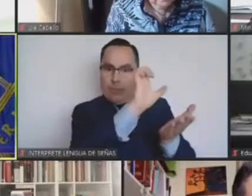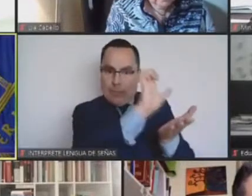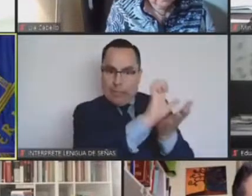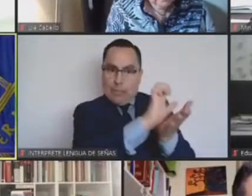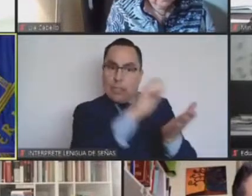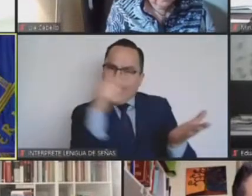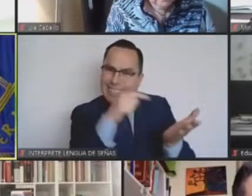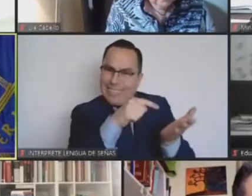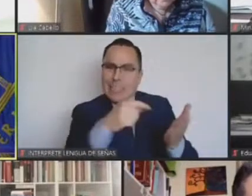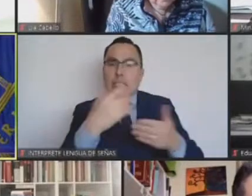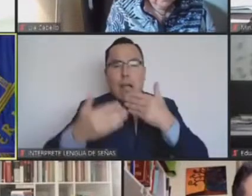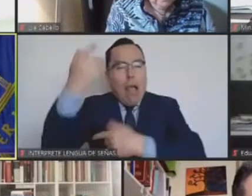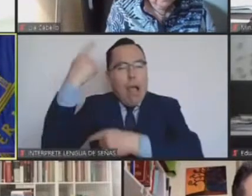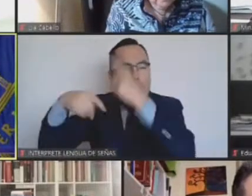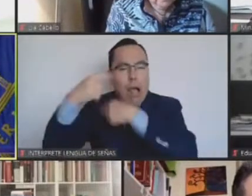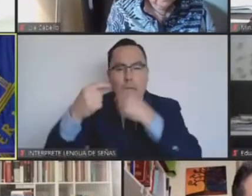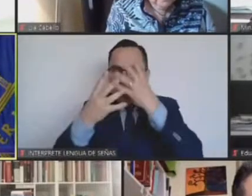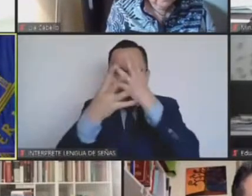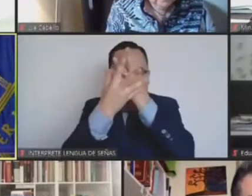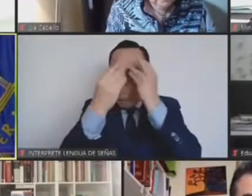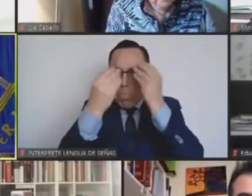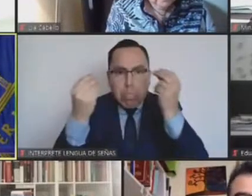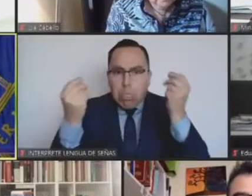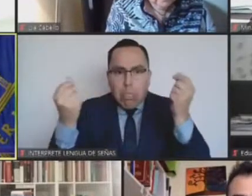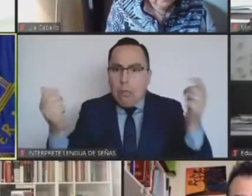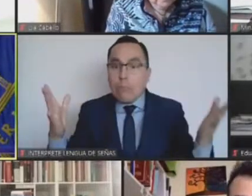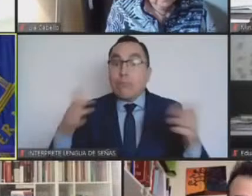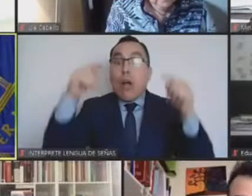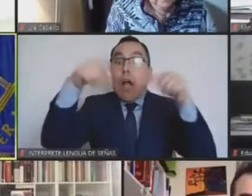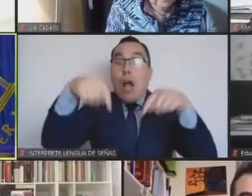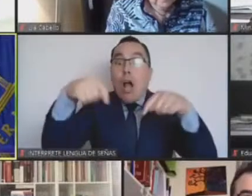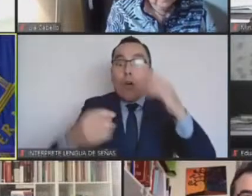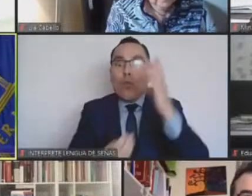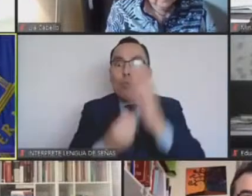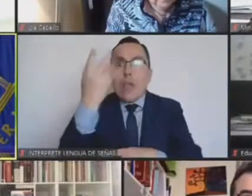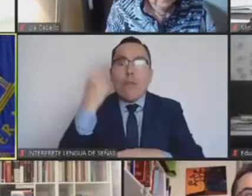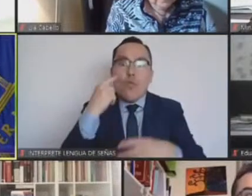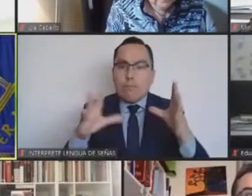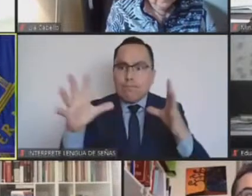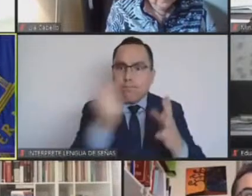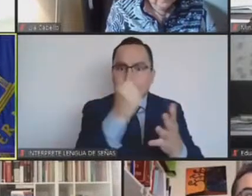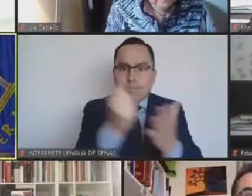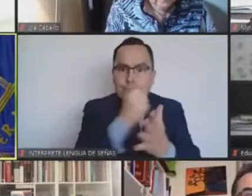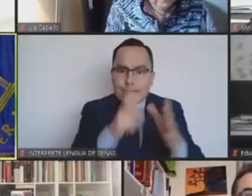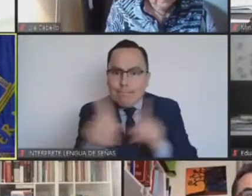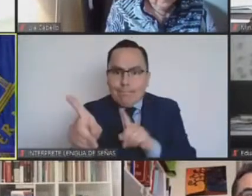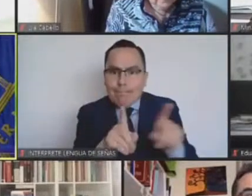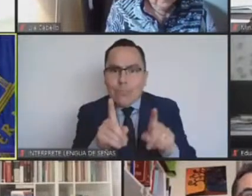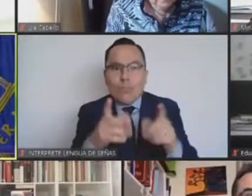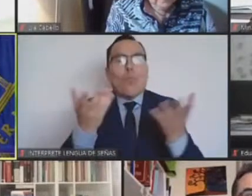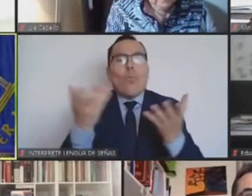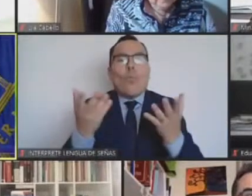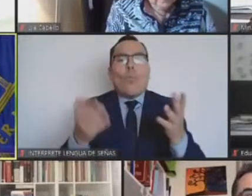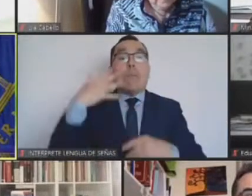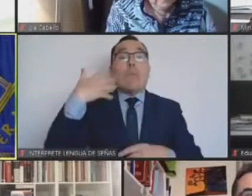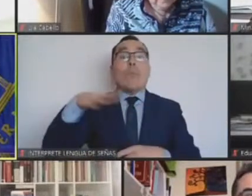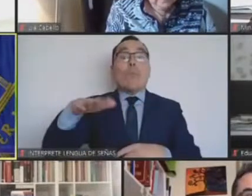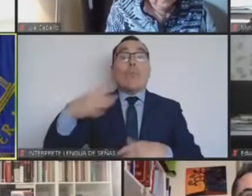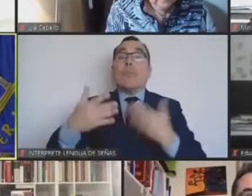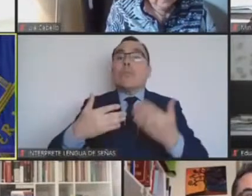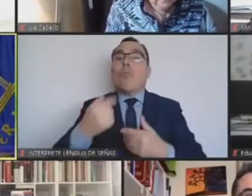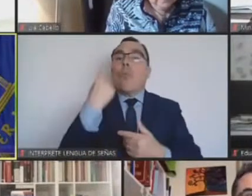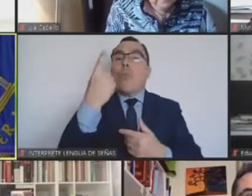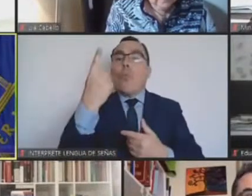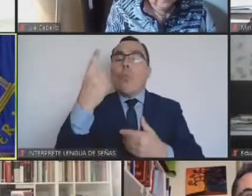entonces parecía invisible, obligó a adoptar una serie de acciones. Una de las más importantes fue